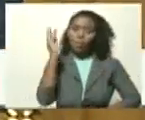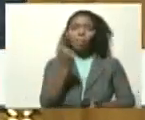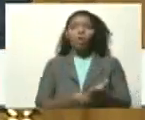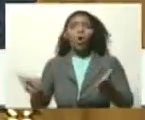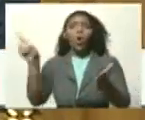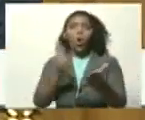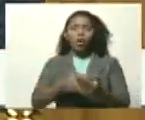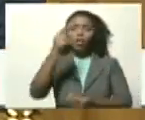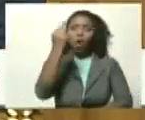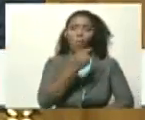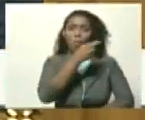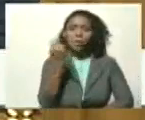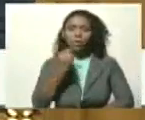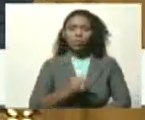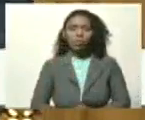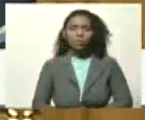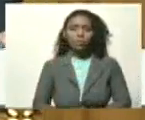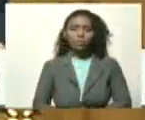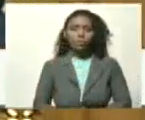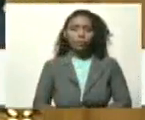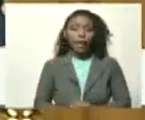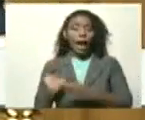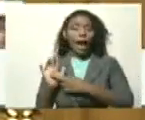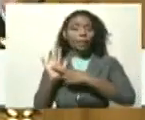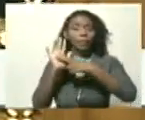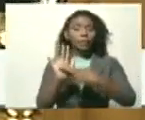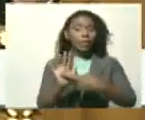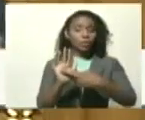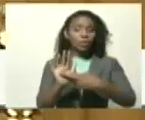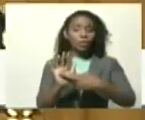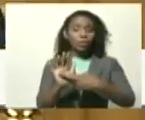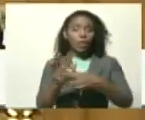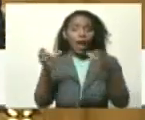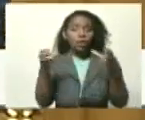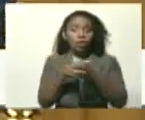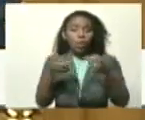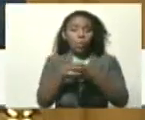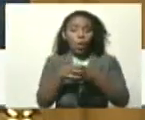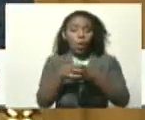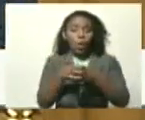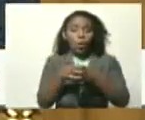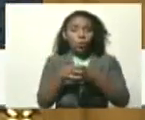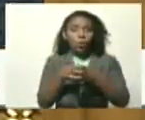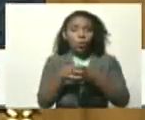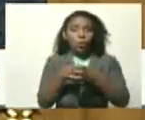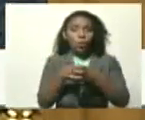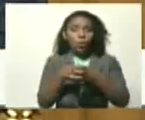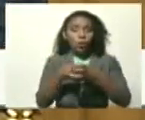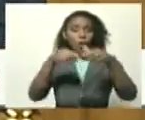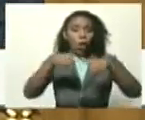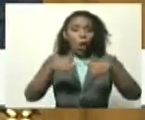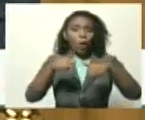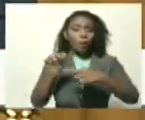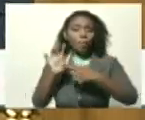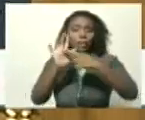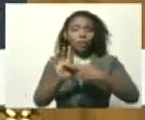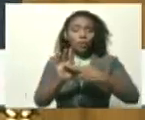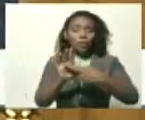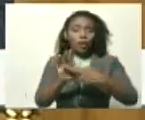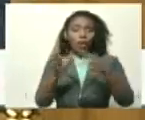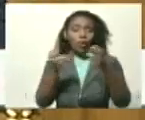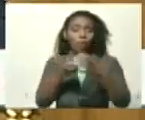ese compromiso. Y en representación del bloque que hoy representamos de la